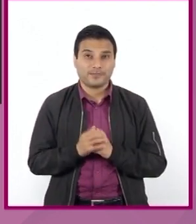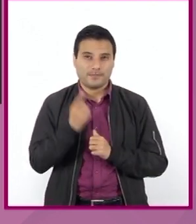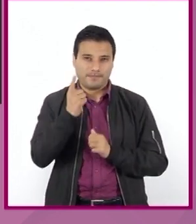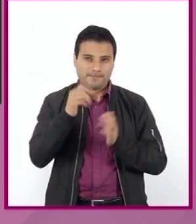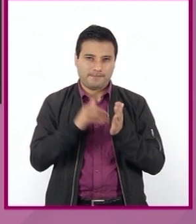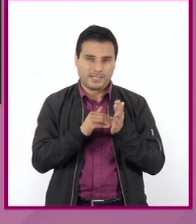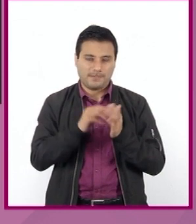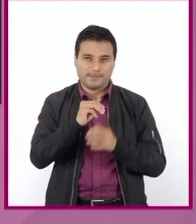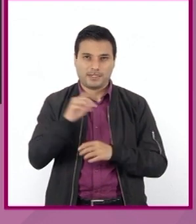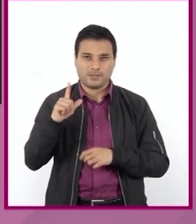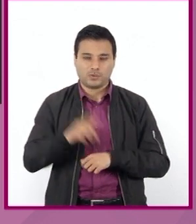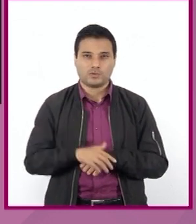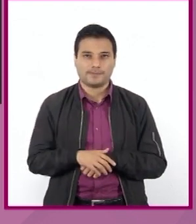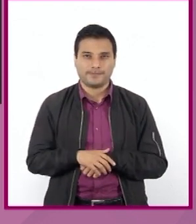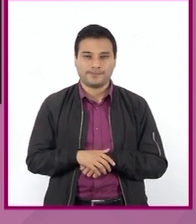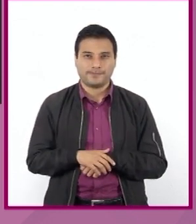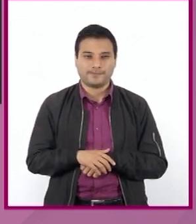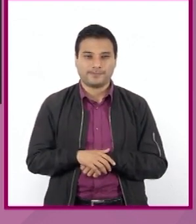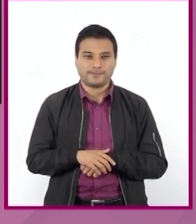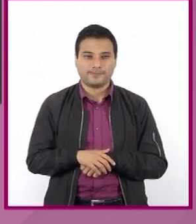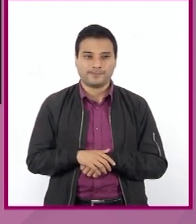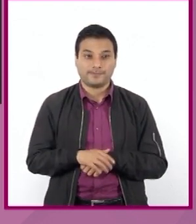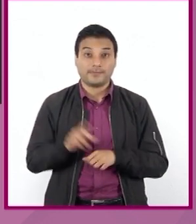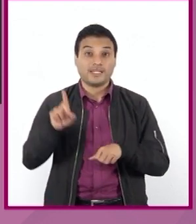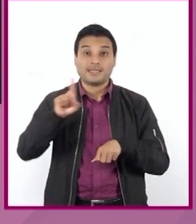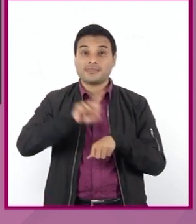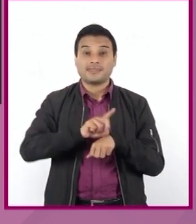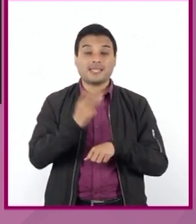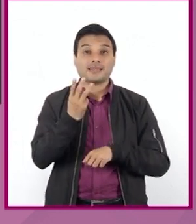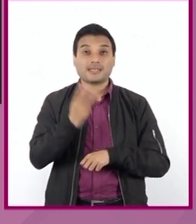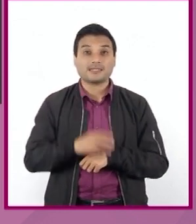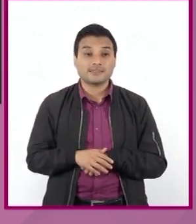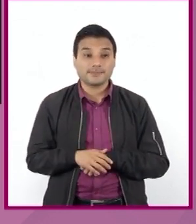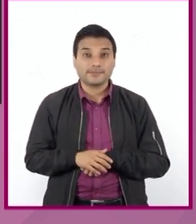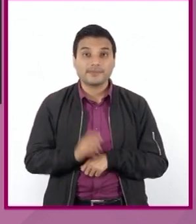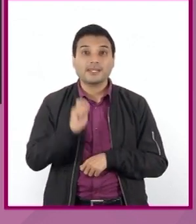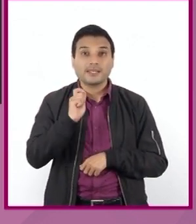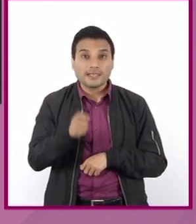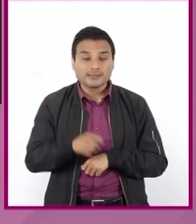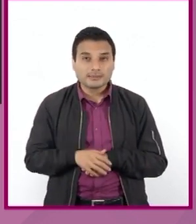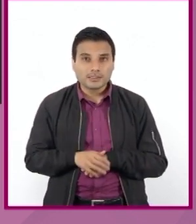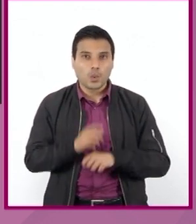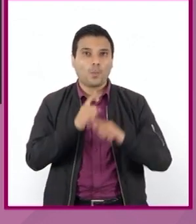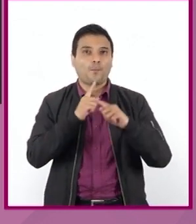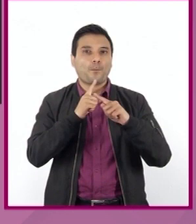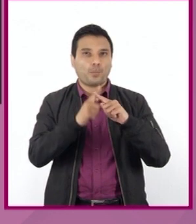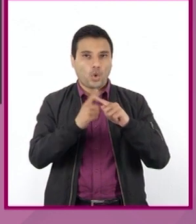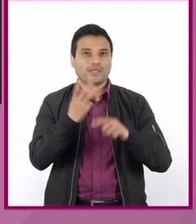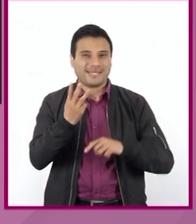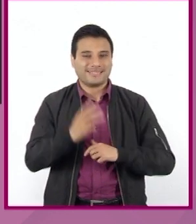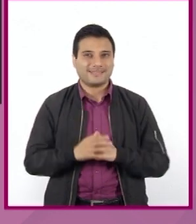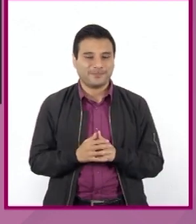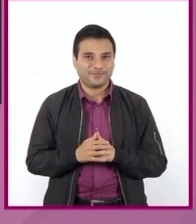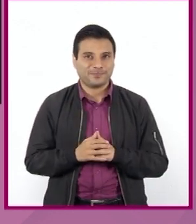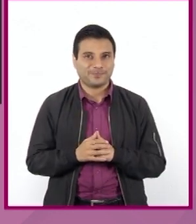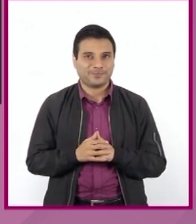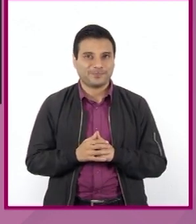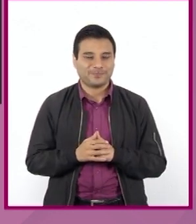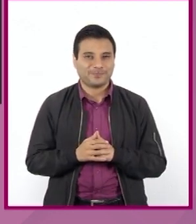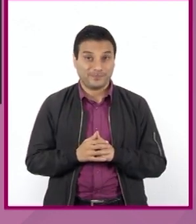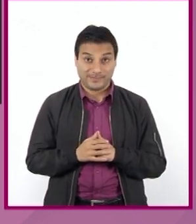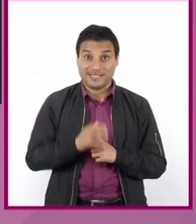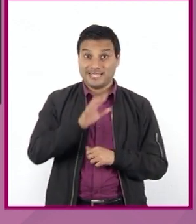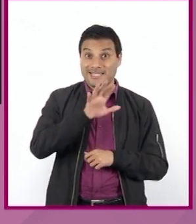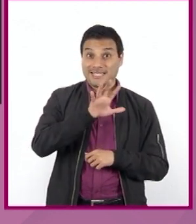mililitros. Si el día 3 se consume el triple de la cantidad en mililitros de té que se consume el día